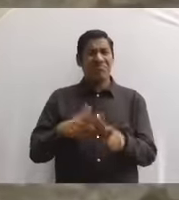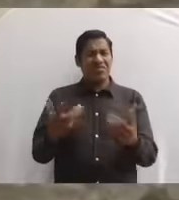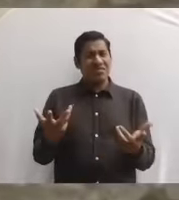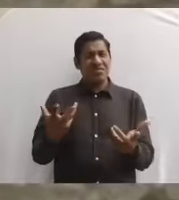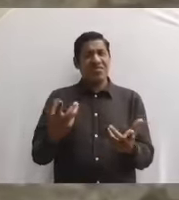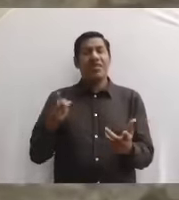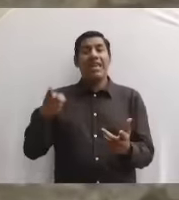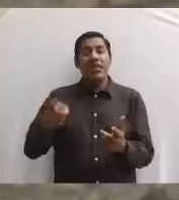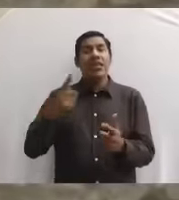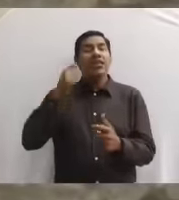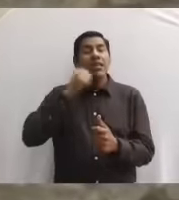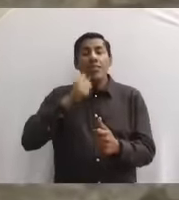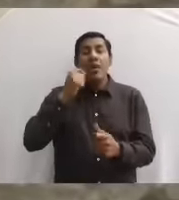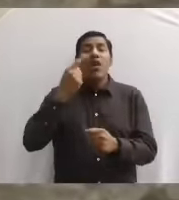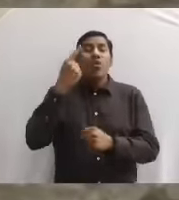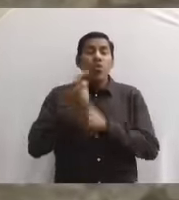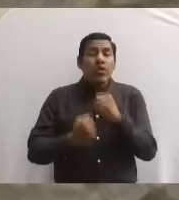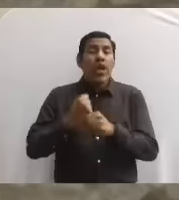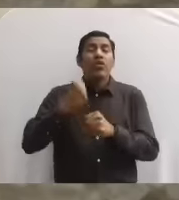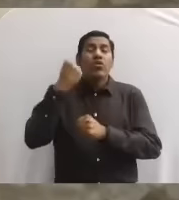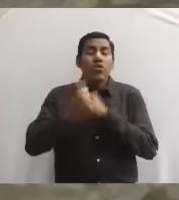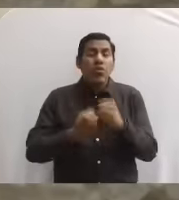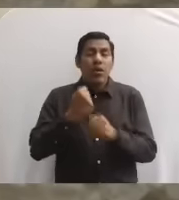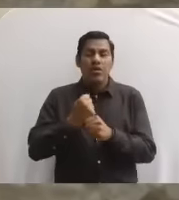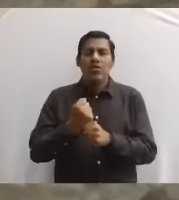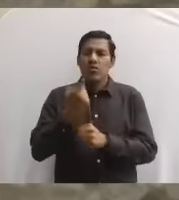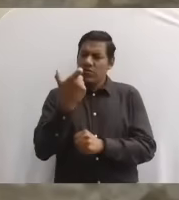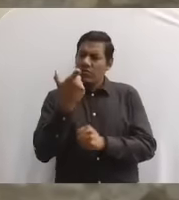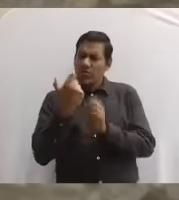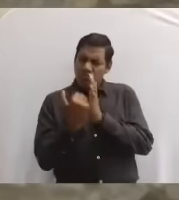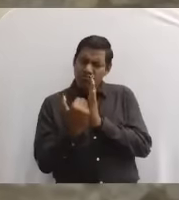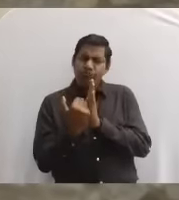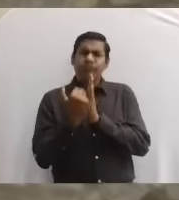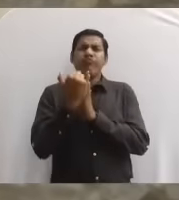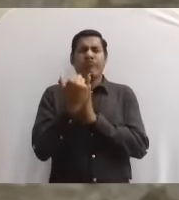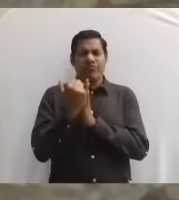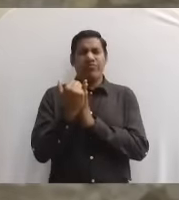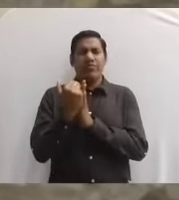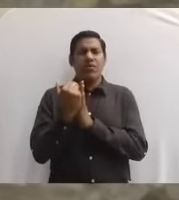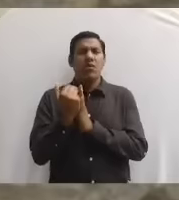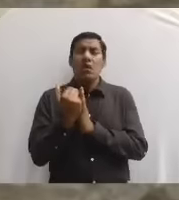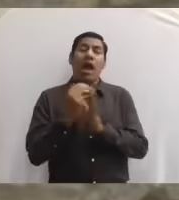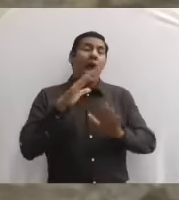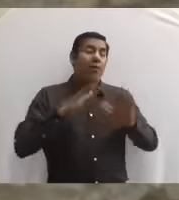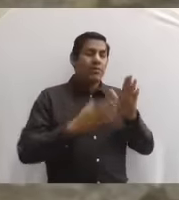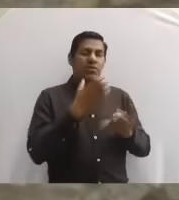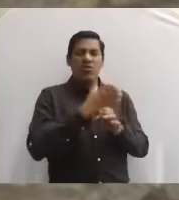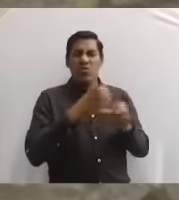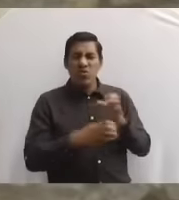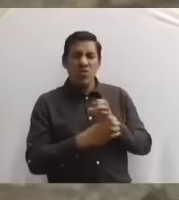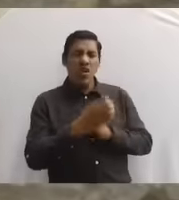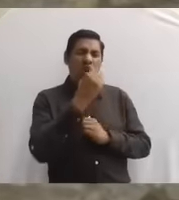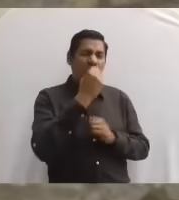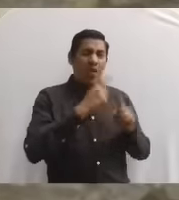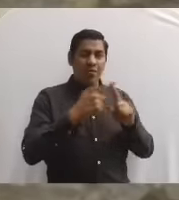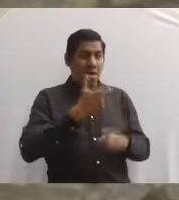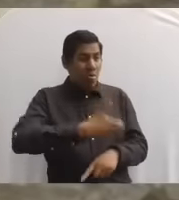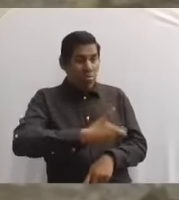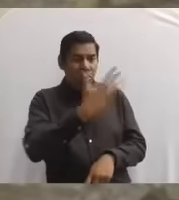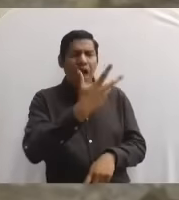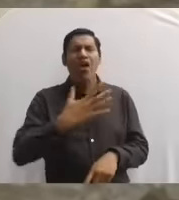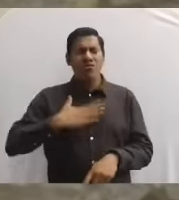que cada año vamos a aumentar la pensión por arriba de la inflación, para que nunca